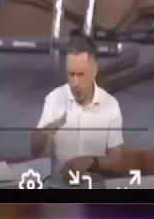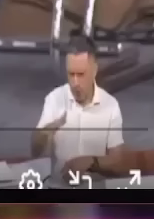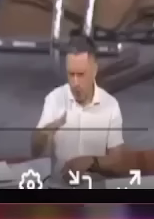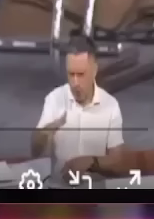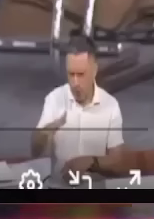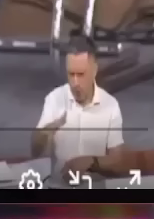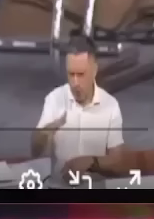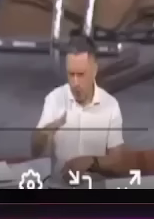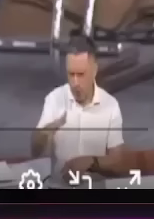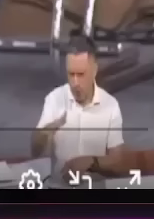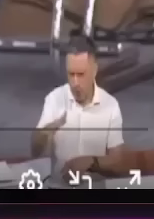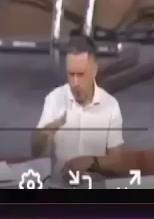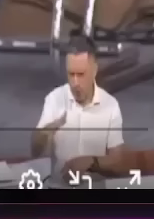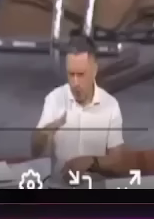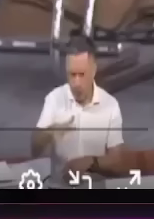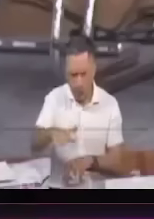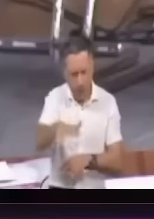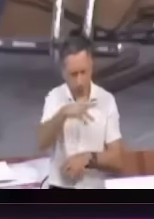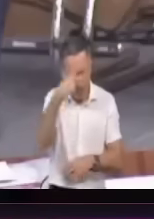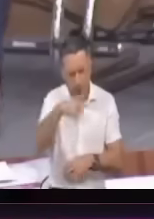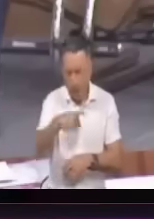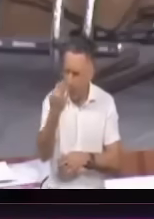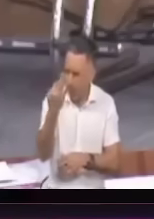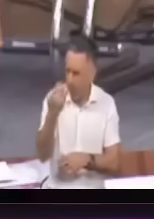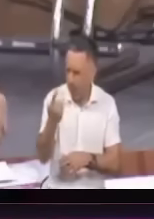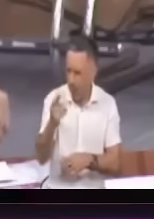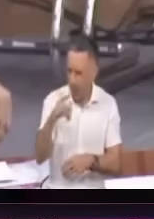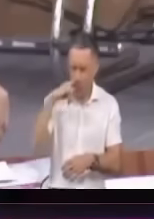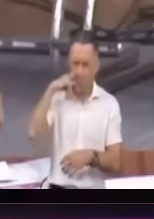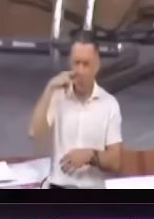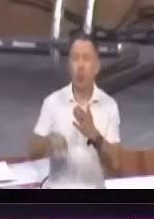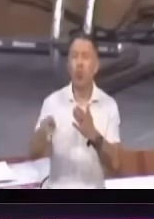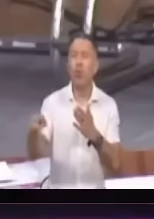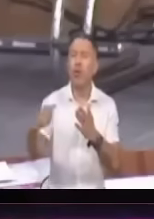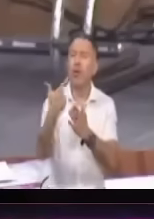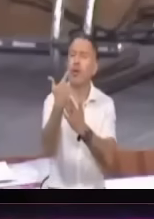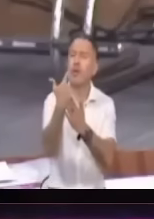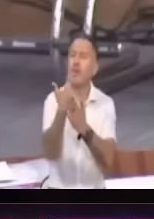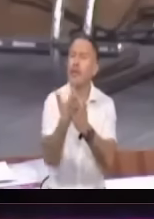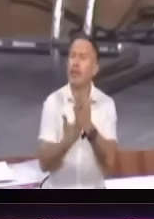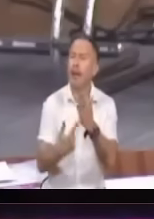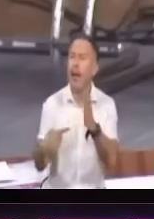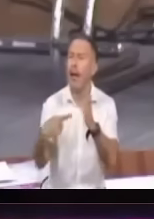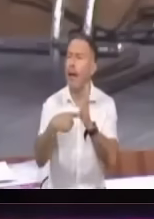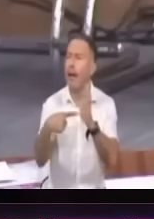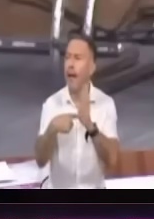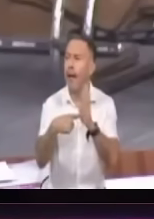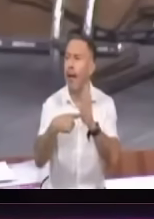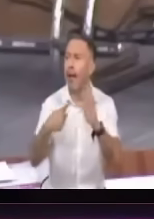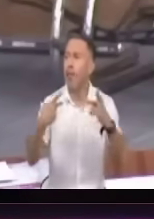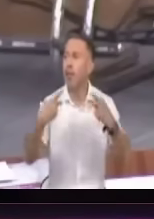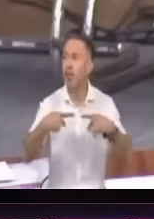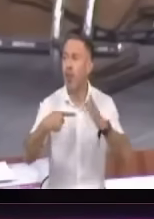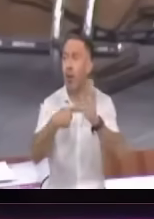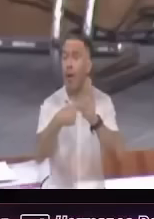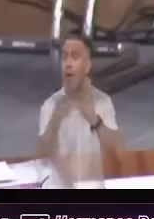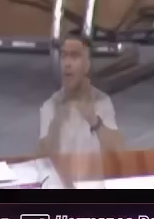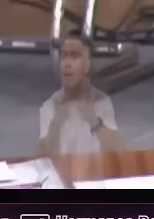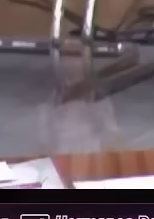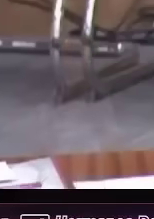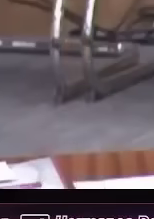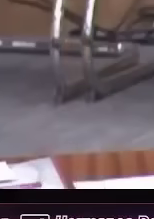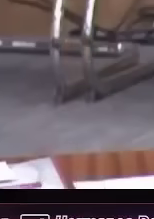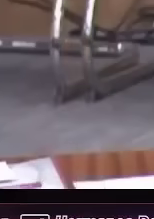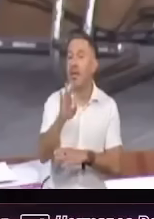increíble. Y esto fue lo que sucedió. Tienen en su lista a este personaje fichado desde joven por